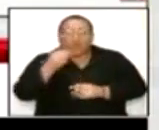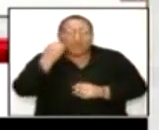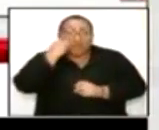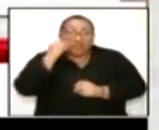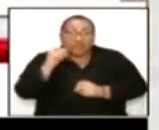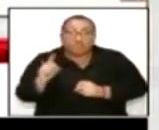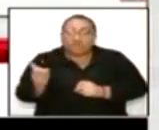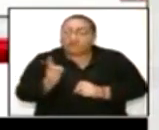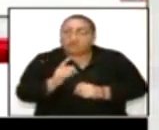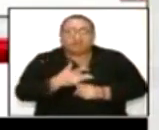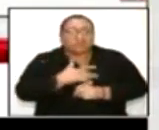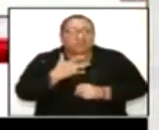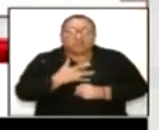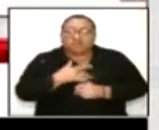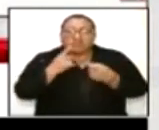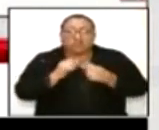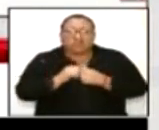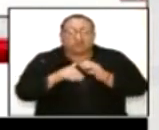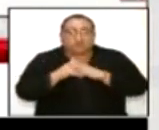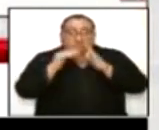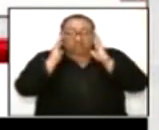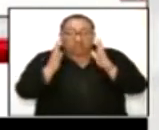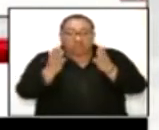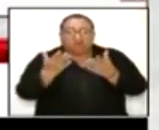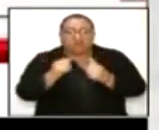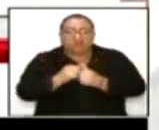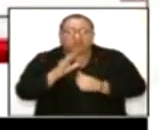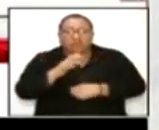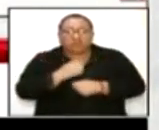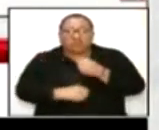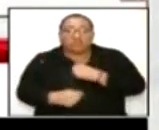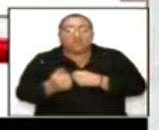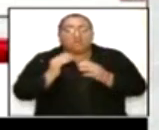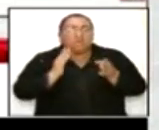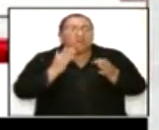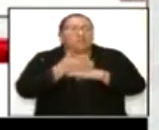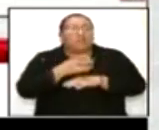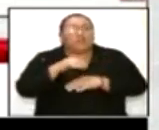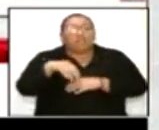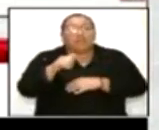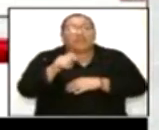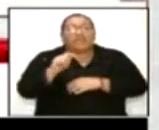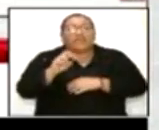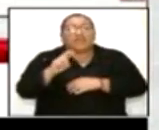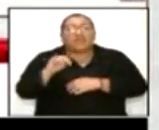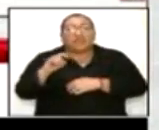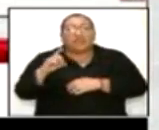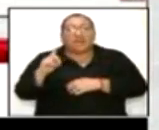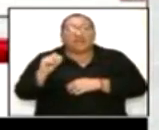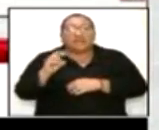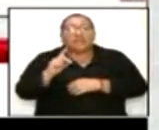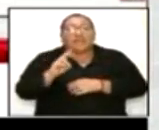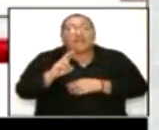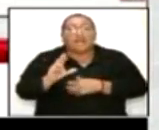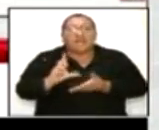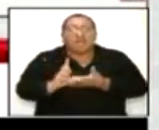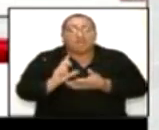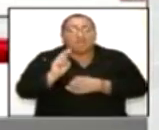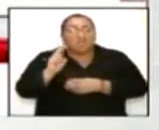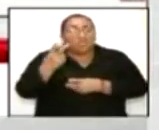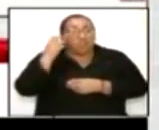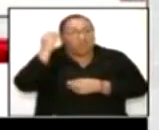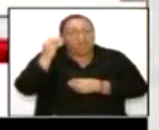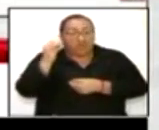madre no se sintió conforme con la atención recibida por su hija y acudió a la maternidad de Lima para solicitar una segunda